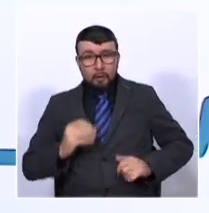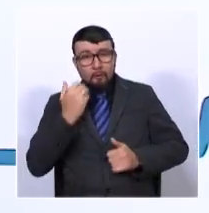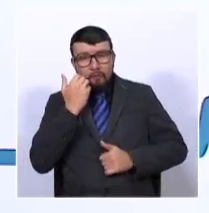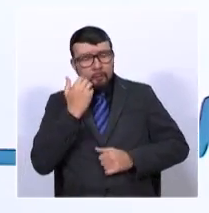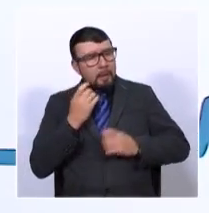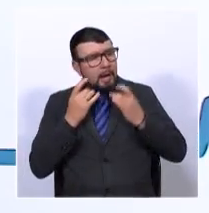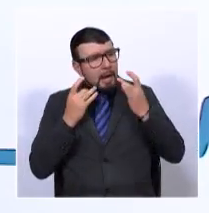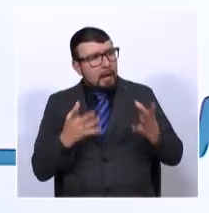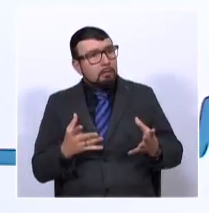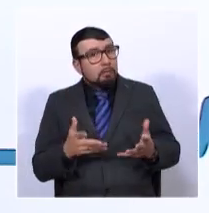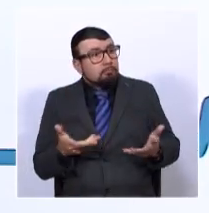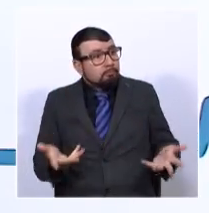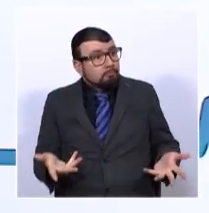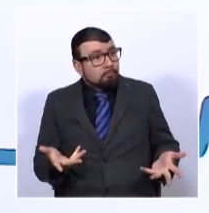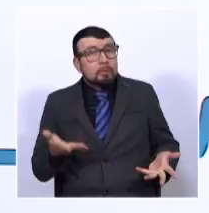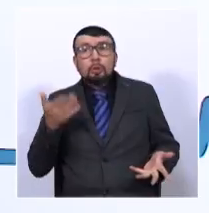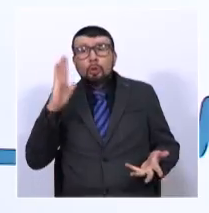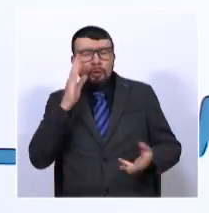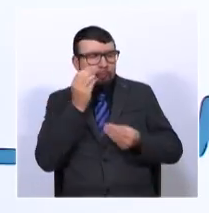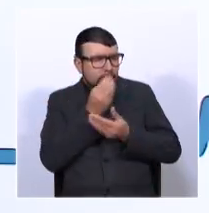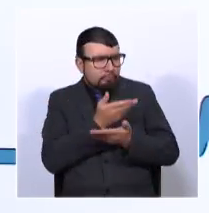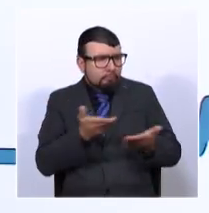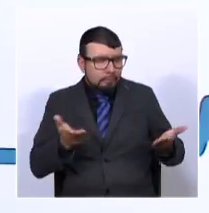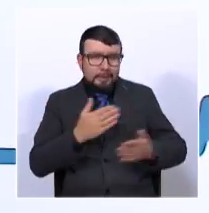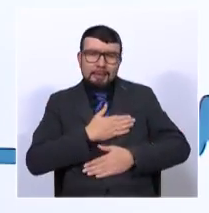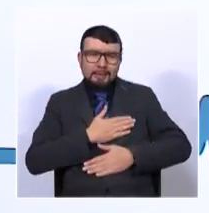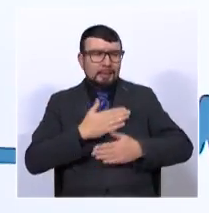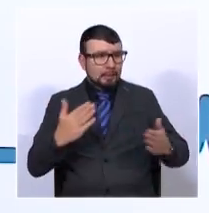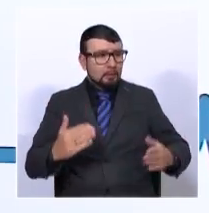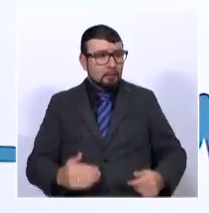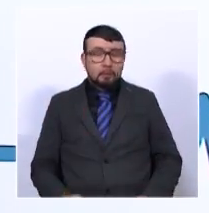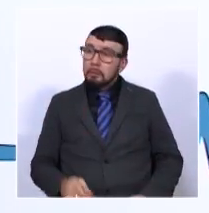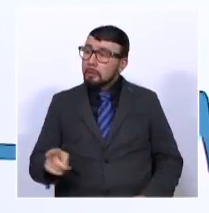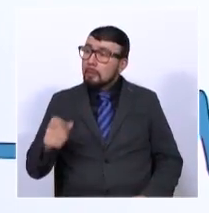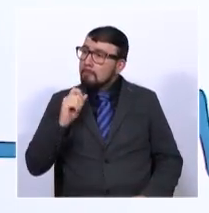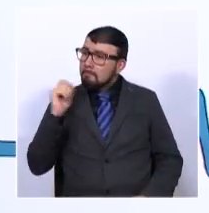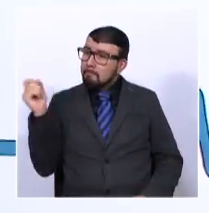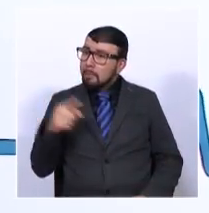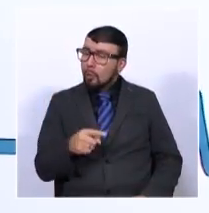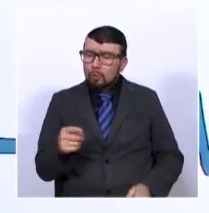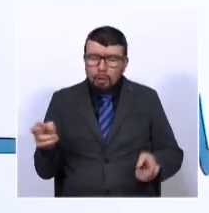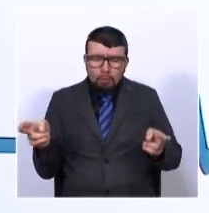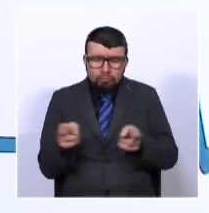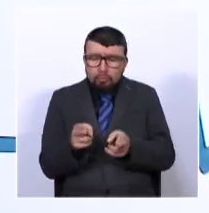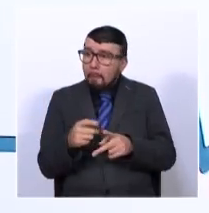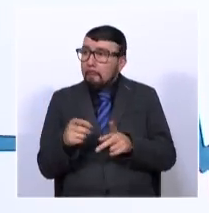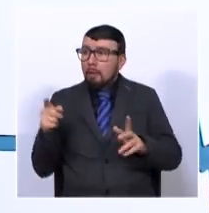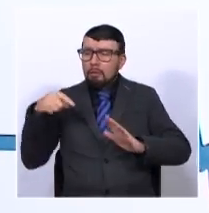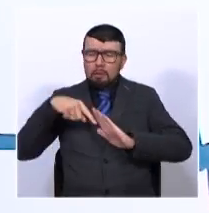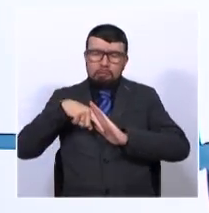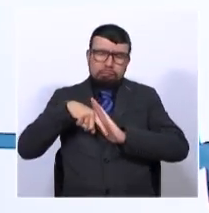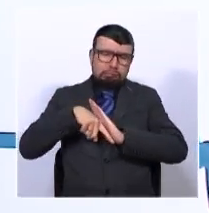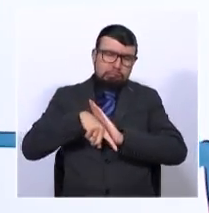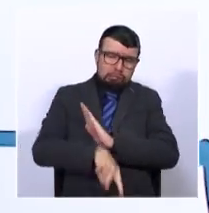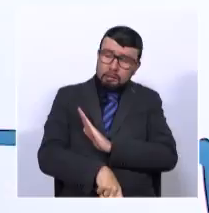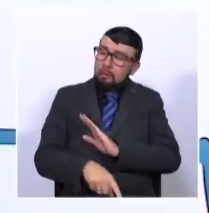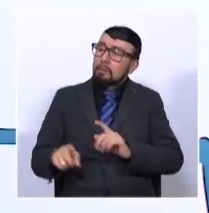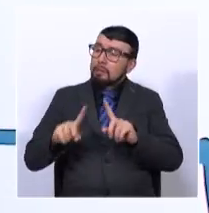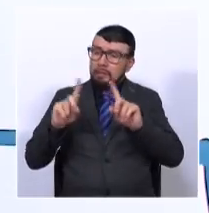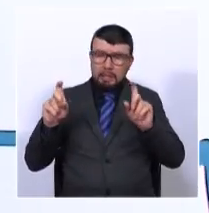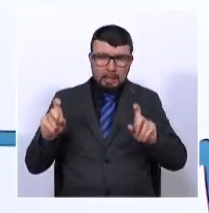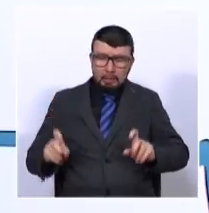lo bendiga, saludos. Una pregunta tan corta, pero tan profunda y tanto tema de que hablar de ella.